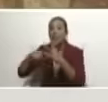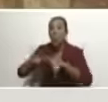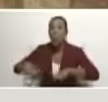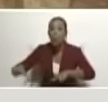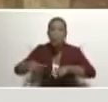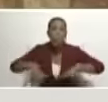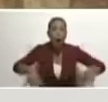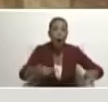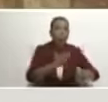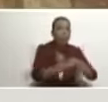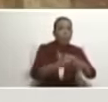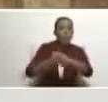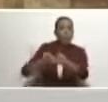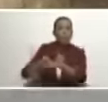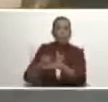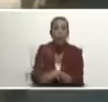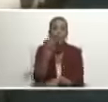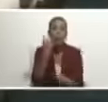escenarios,